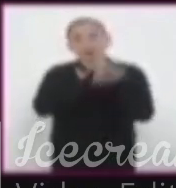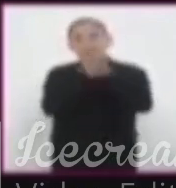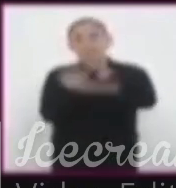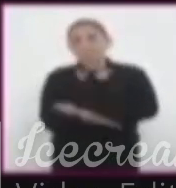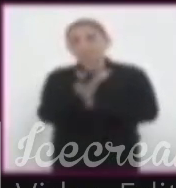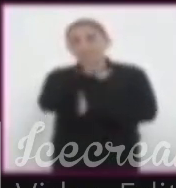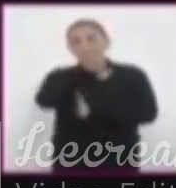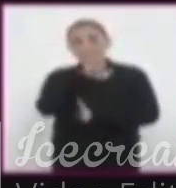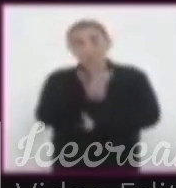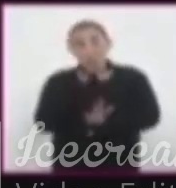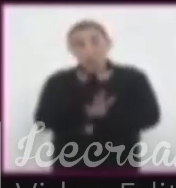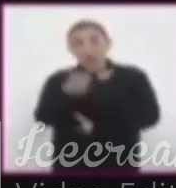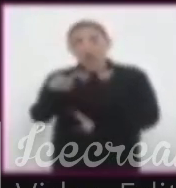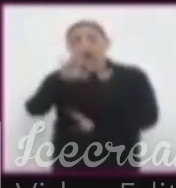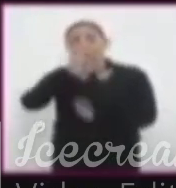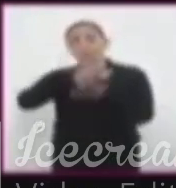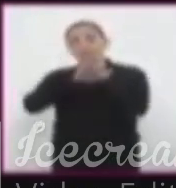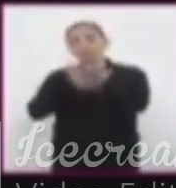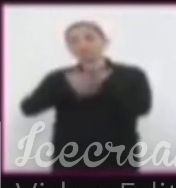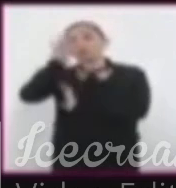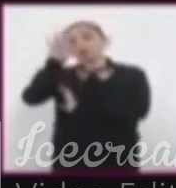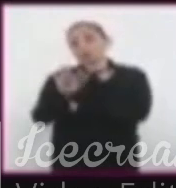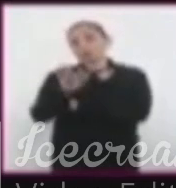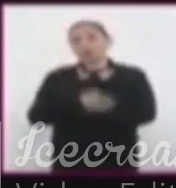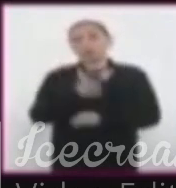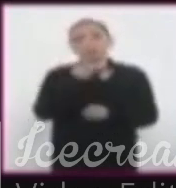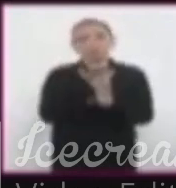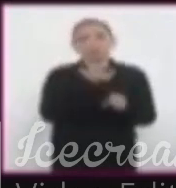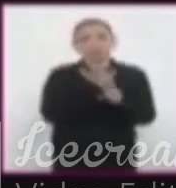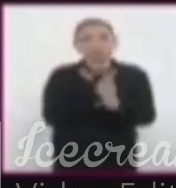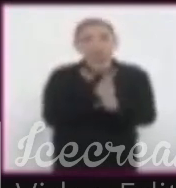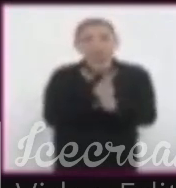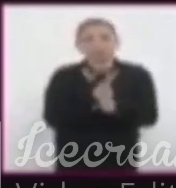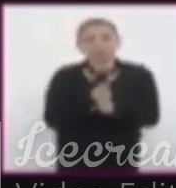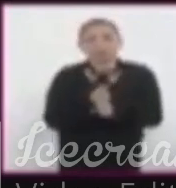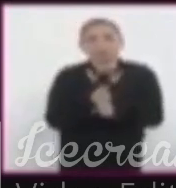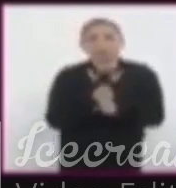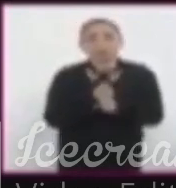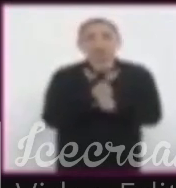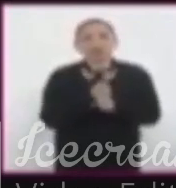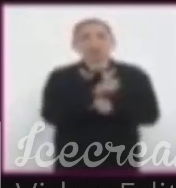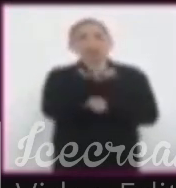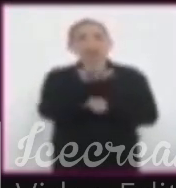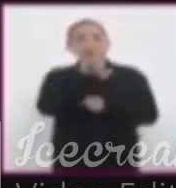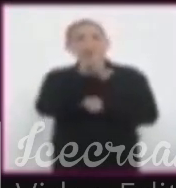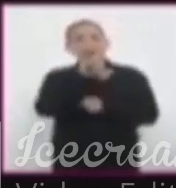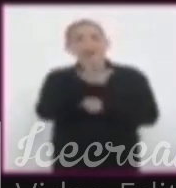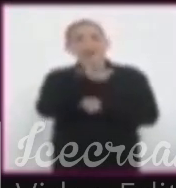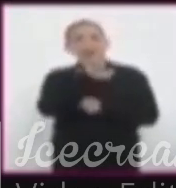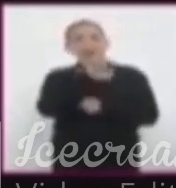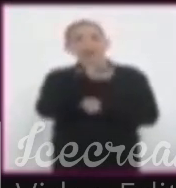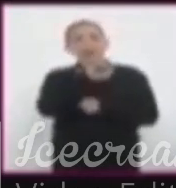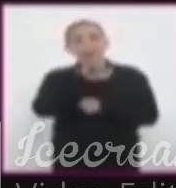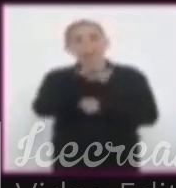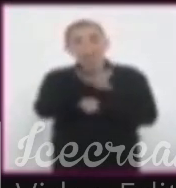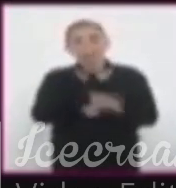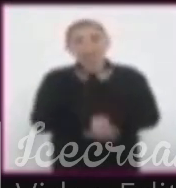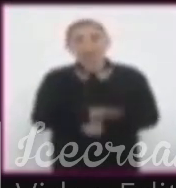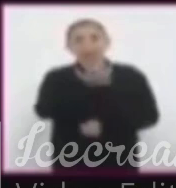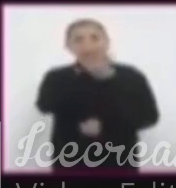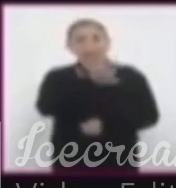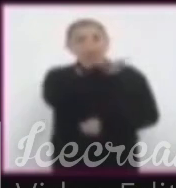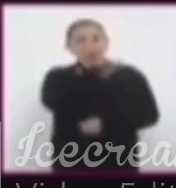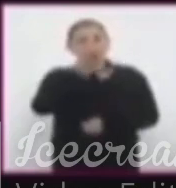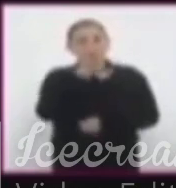esto a porcentaje. Y lo más fácil para esto es primero convertir el número a decimal. Hagamos eso. 5